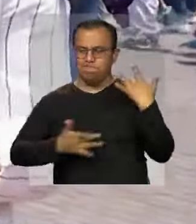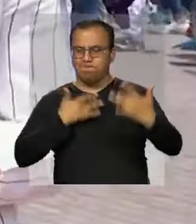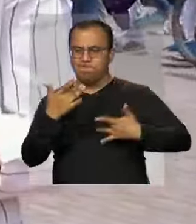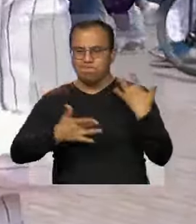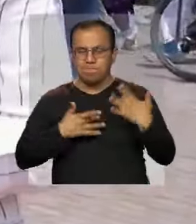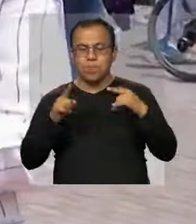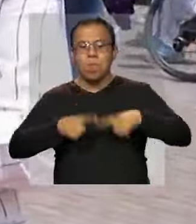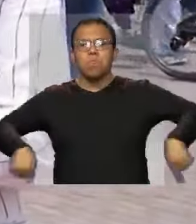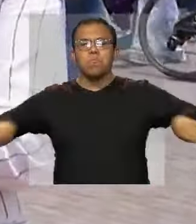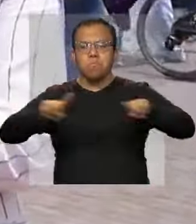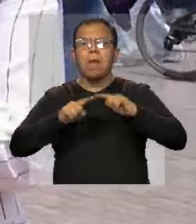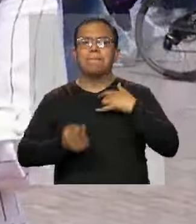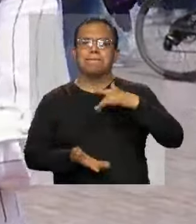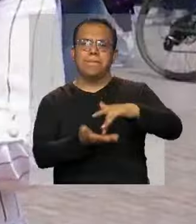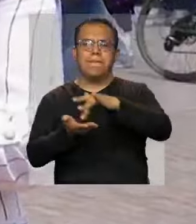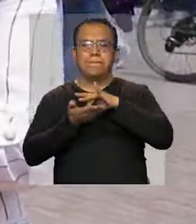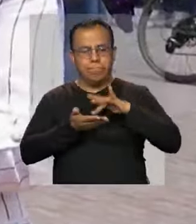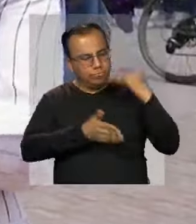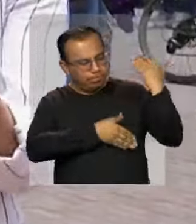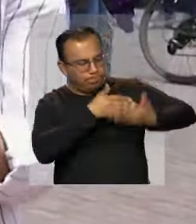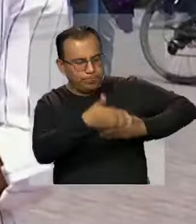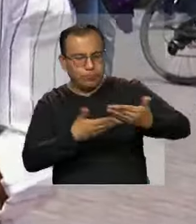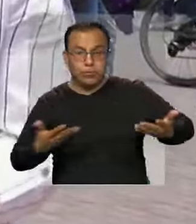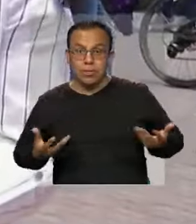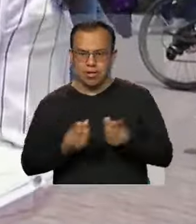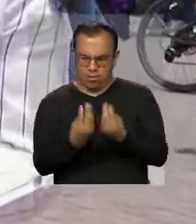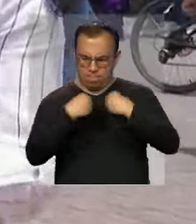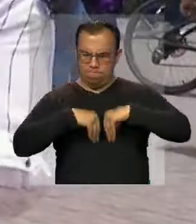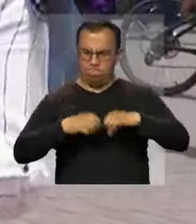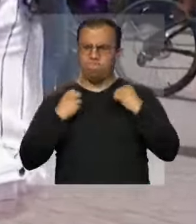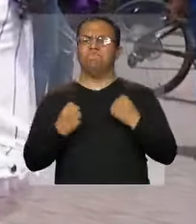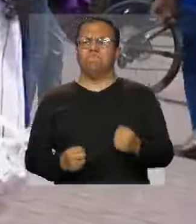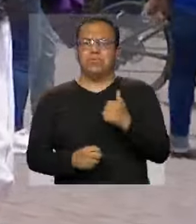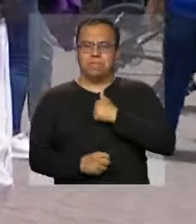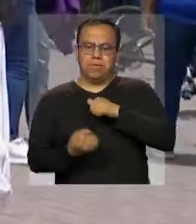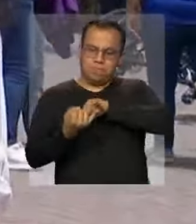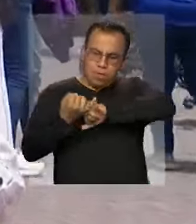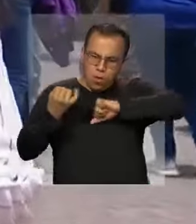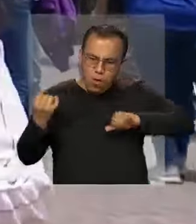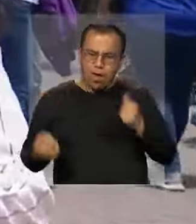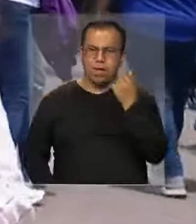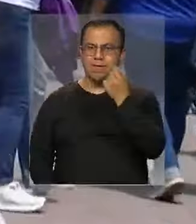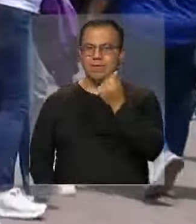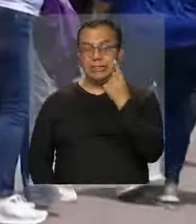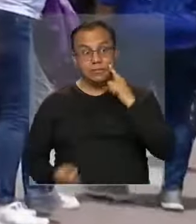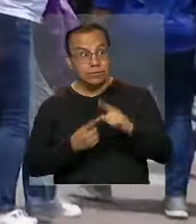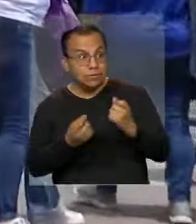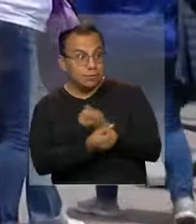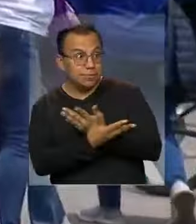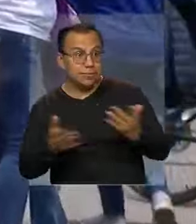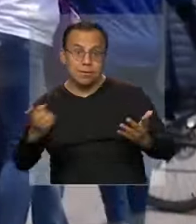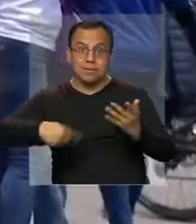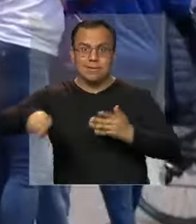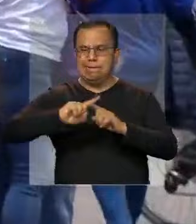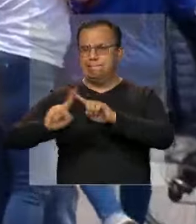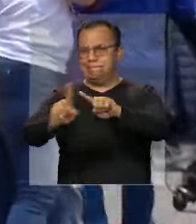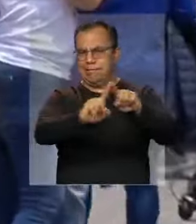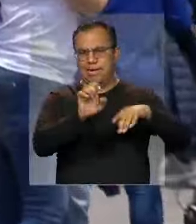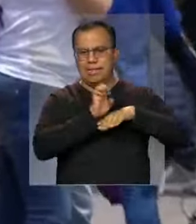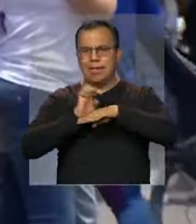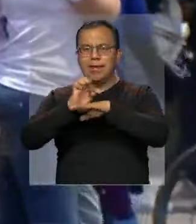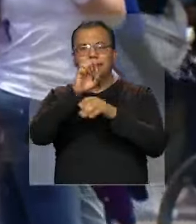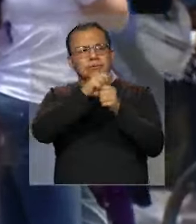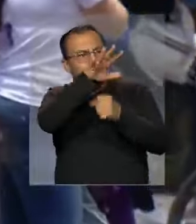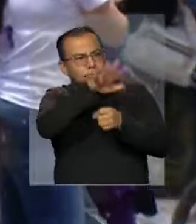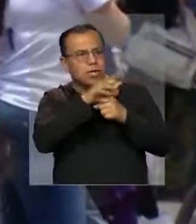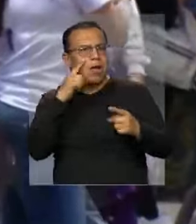también participen en este proceso de empoderamiento femenino, de autonomía económica y hace una oferta de servicios de diferentes entidades distritales